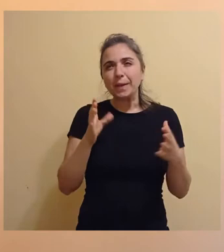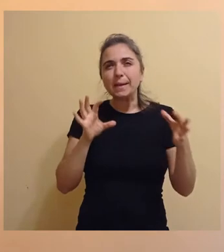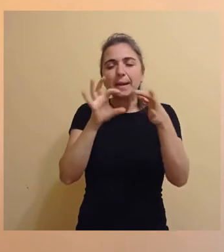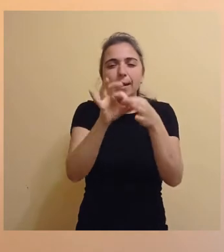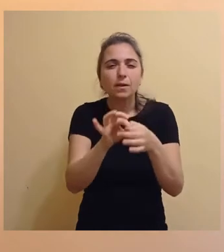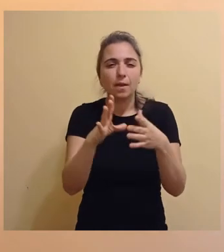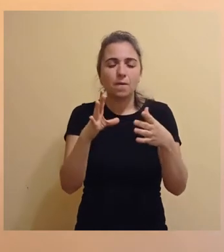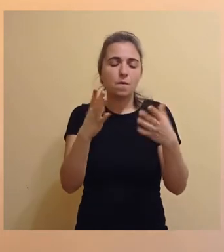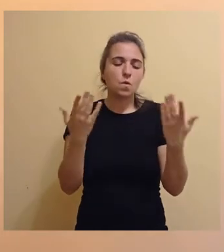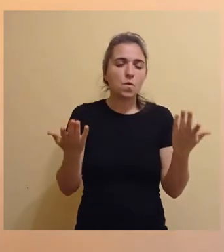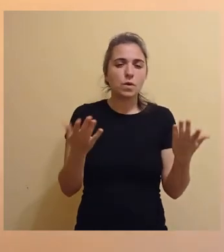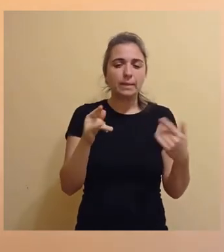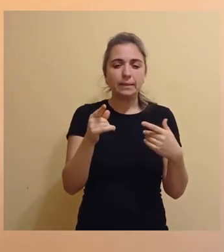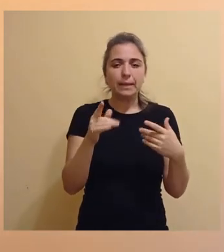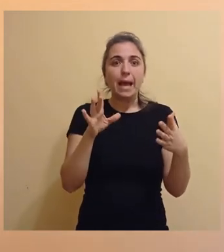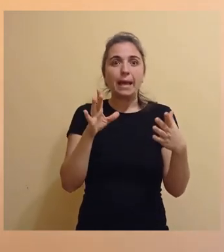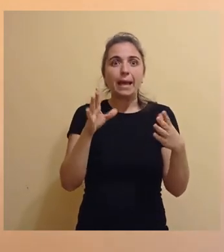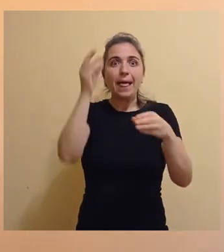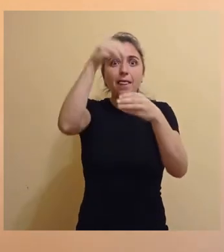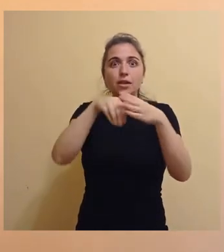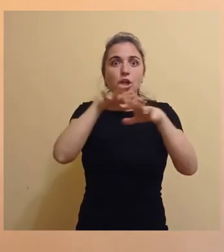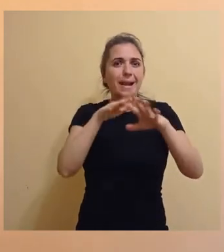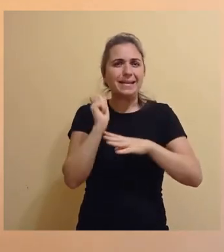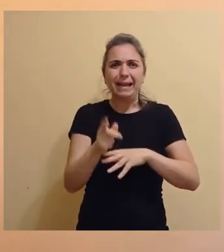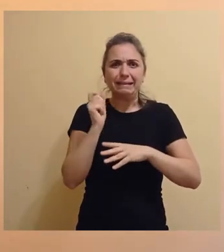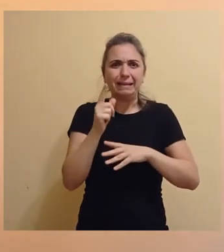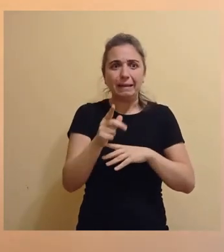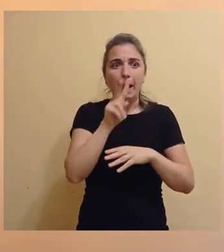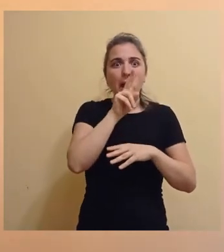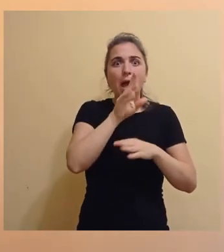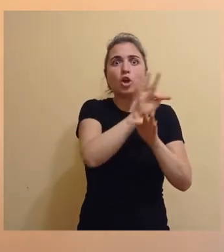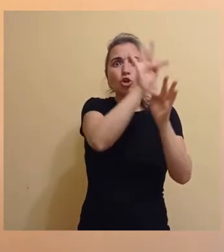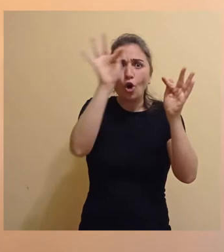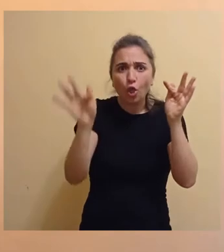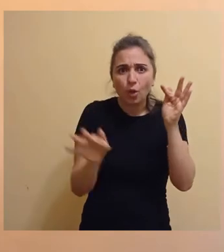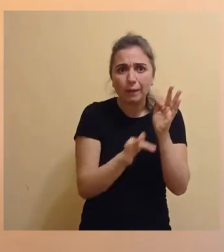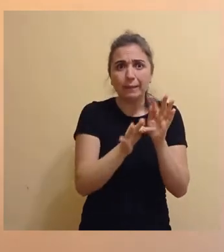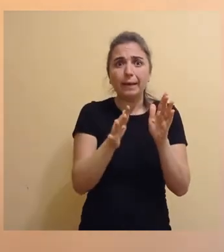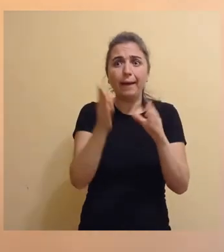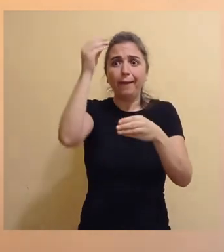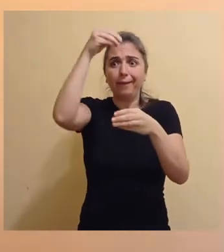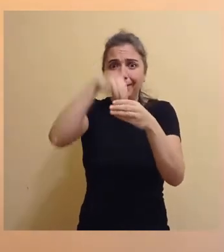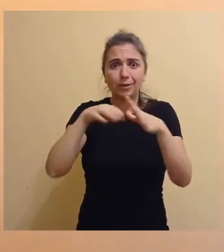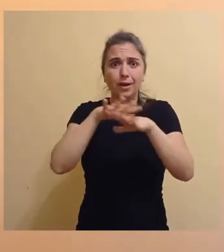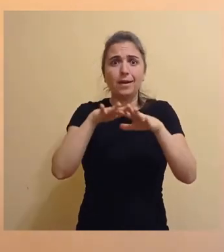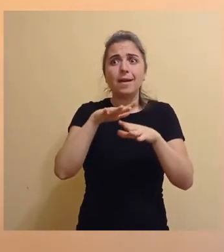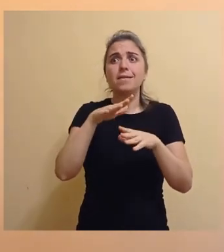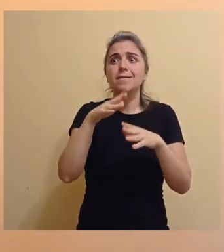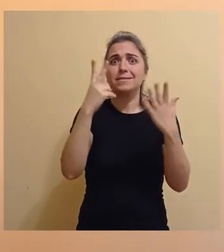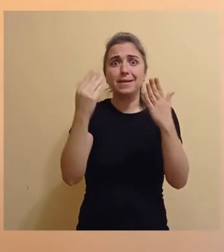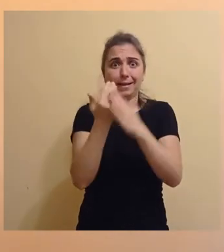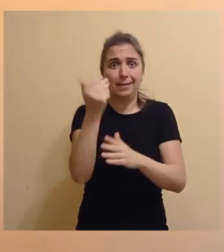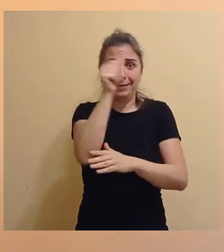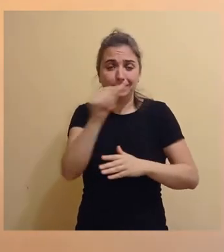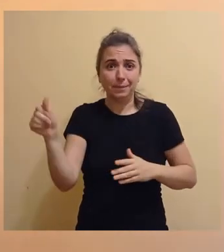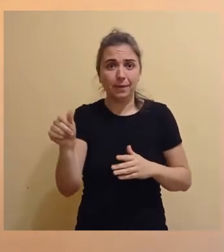al nivel de exposición y de conectividad constante que tenemos, ¿no? Eso que llamamos 24/7, 24 horas al